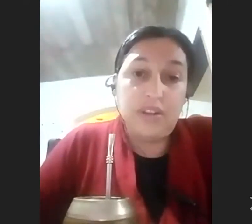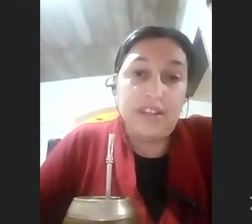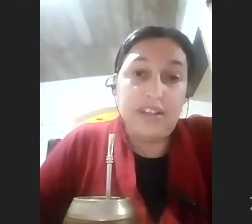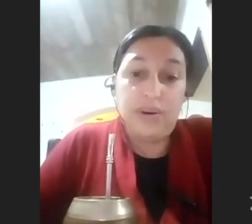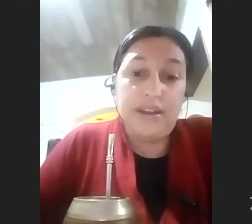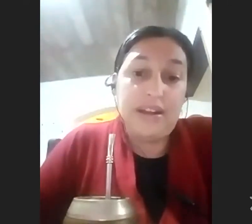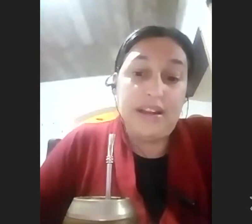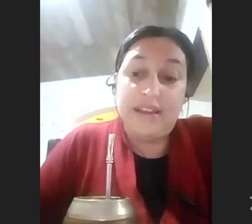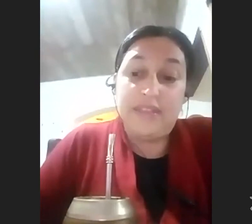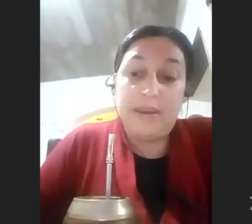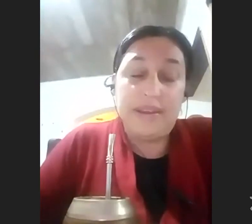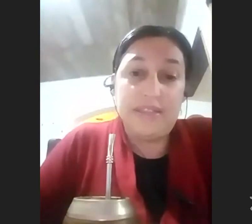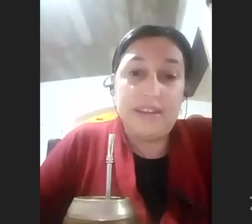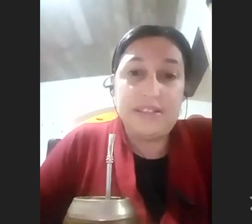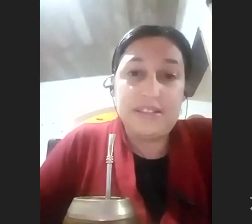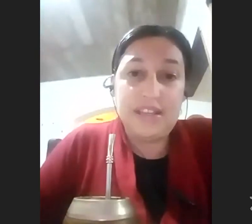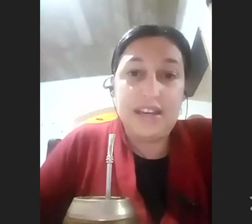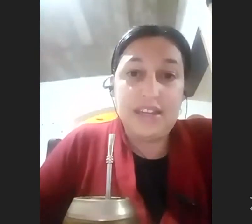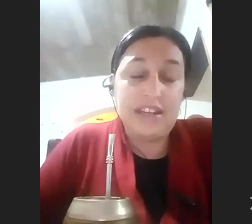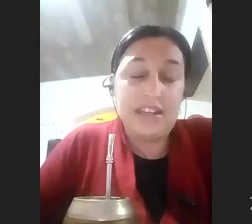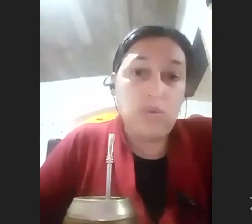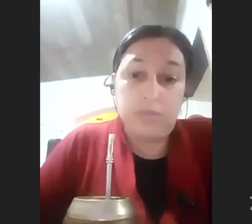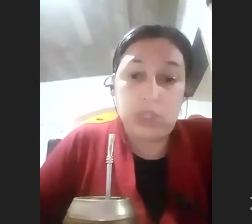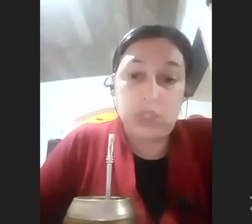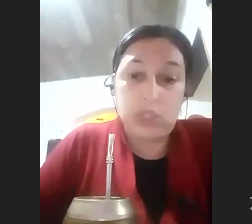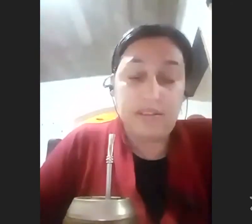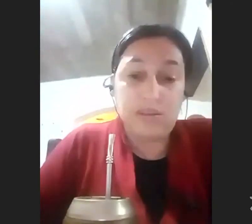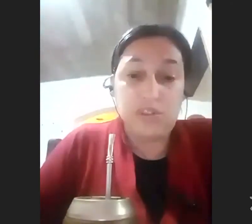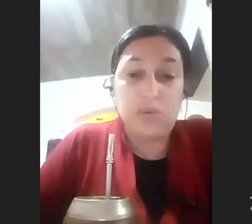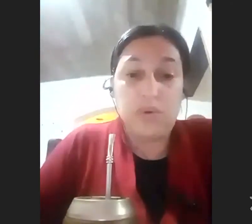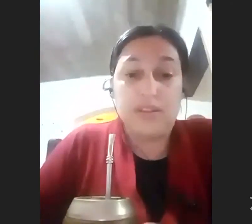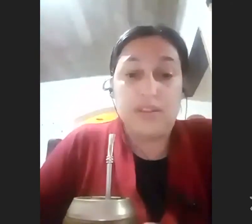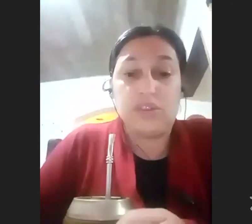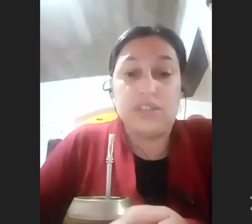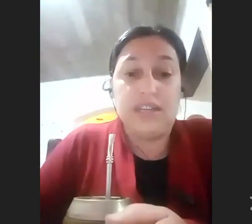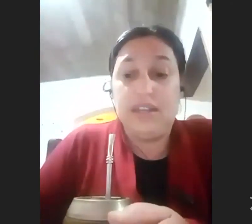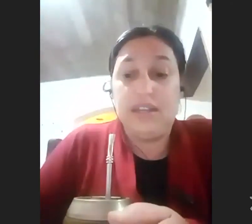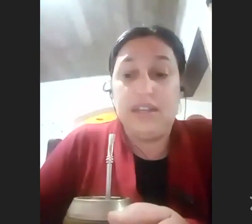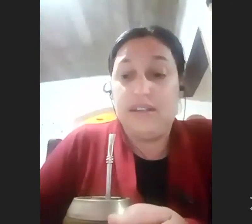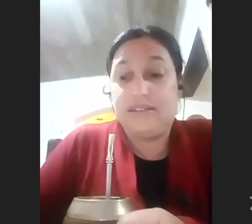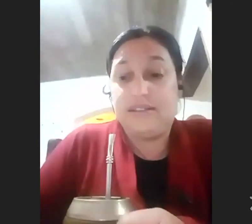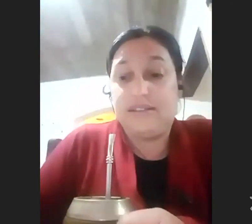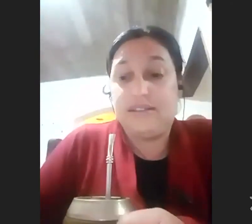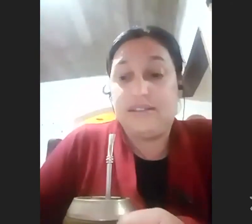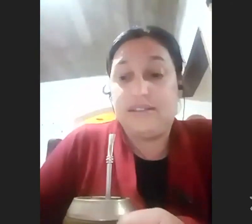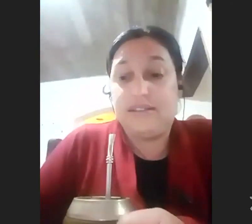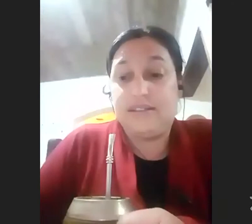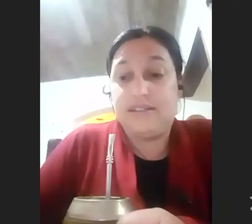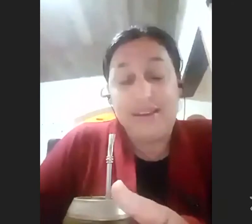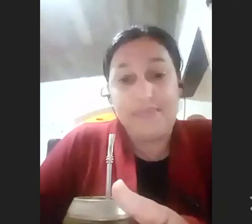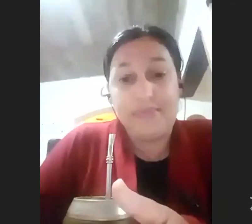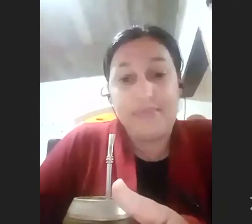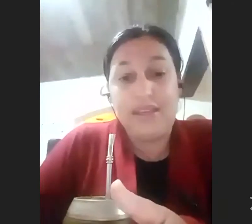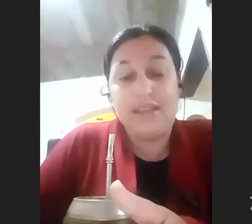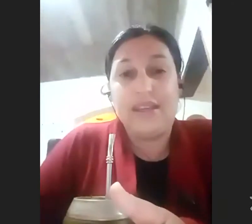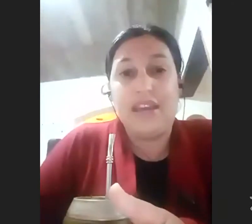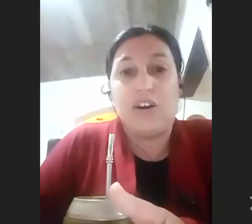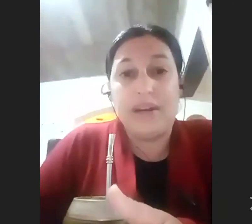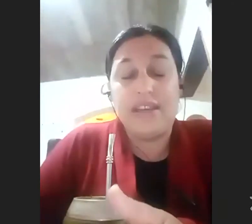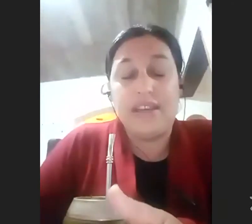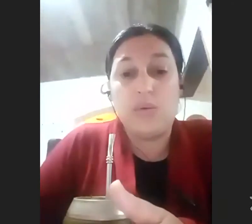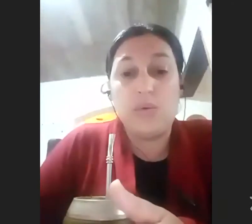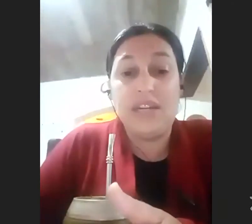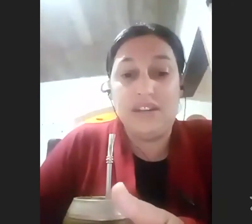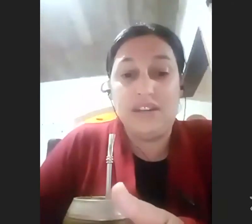el rol del padre en dependencia y en adulto mayor. Entonces cuando se pide